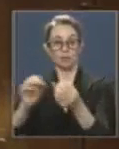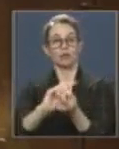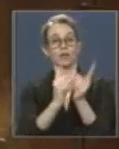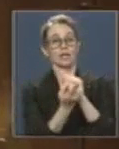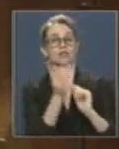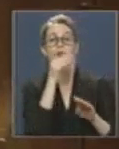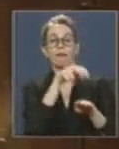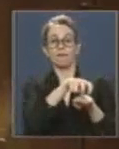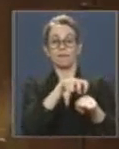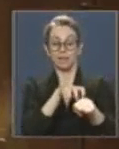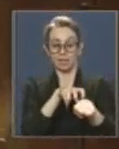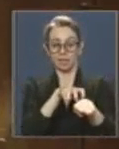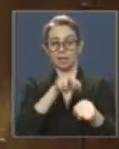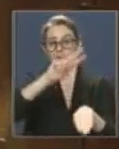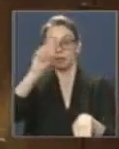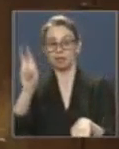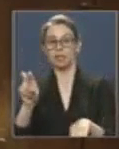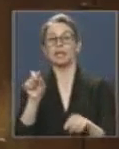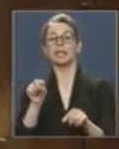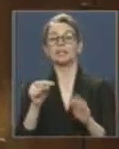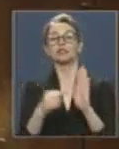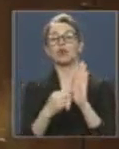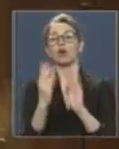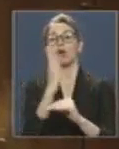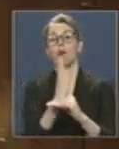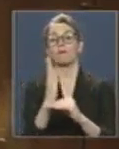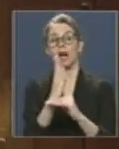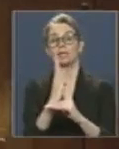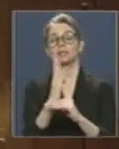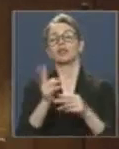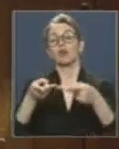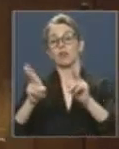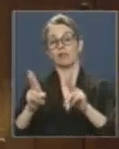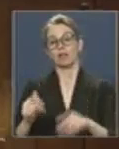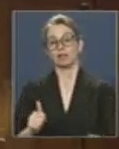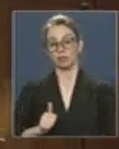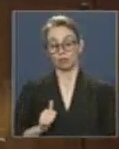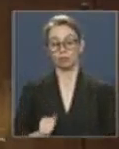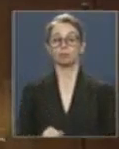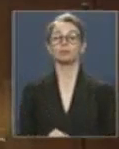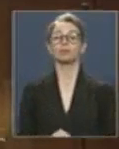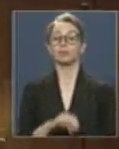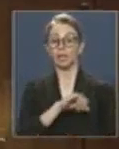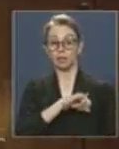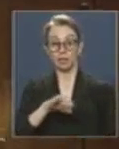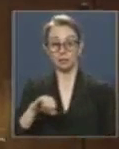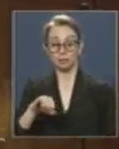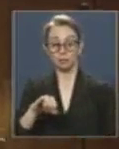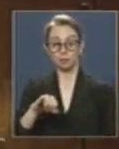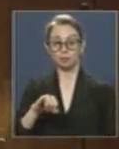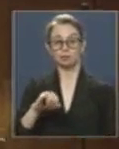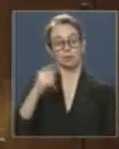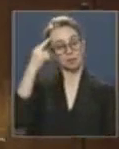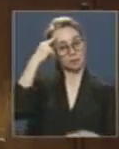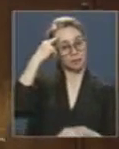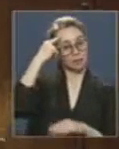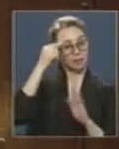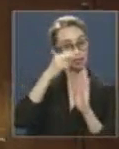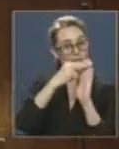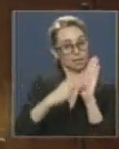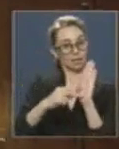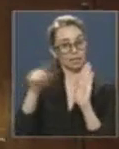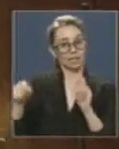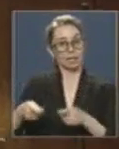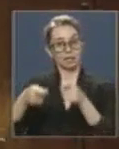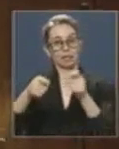comillas, aplicando al efecto un principio básico del derecho. Luego, con el objeto de precaver, dado el tenor de la